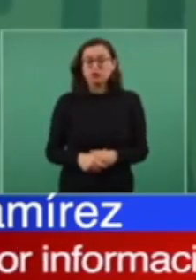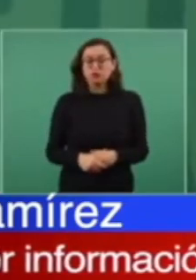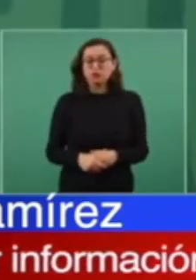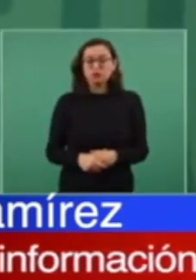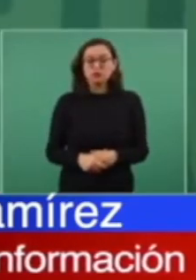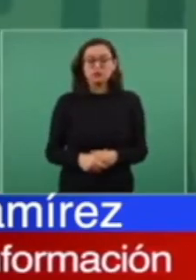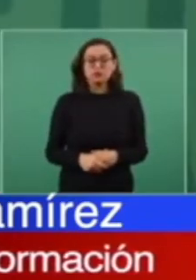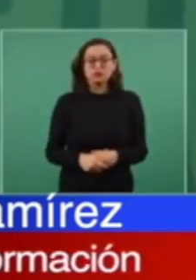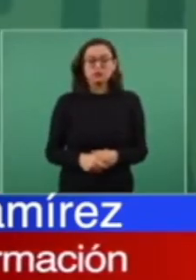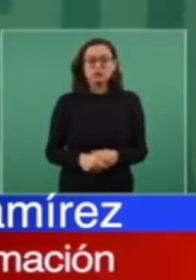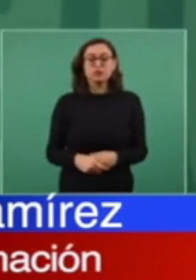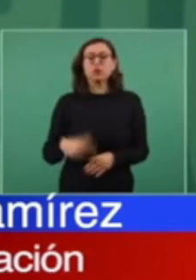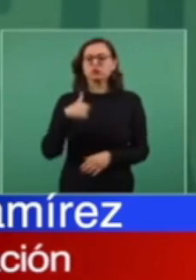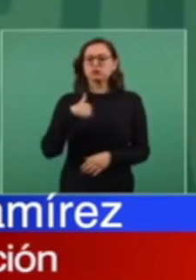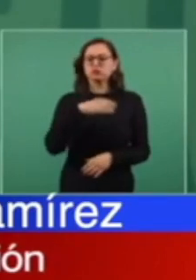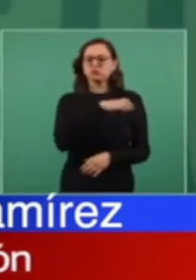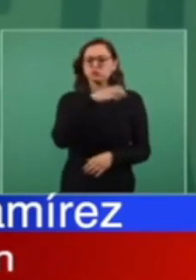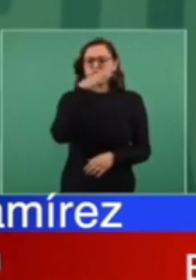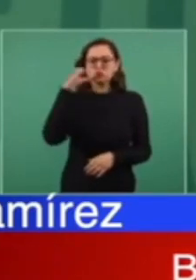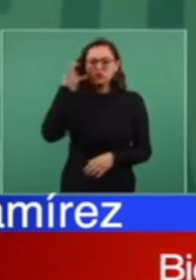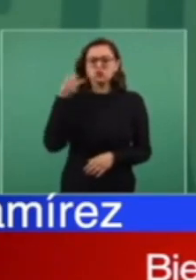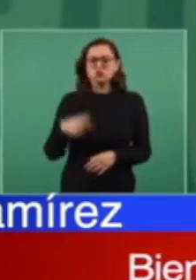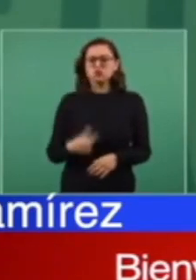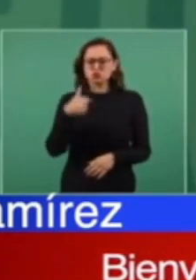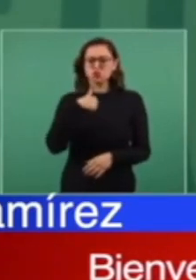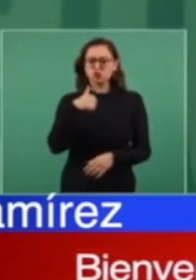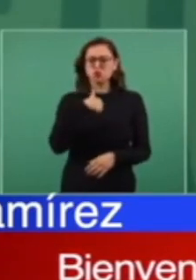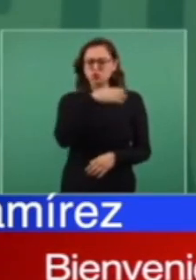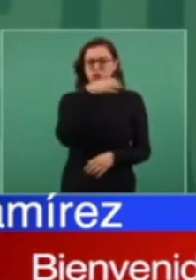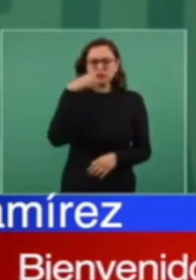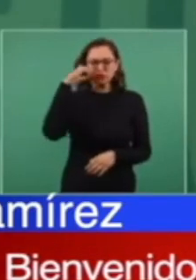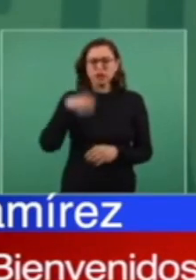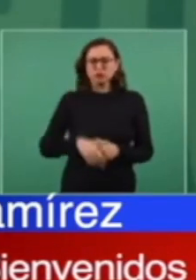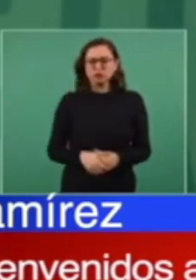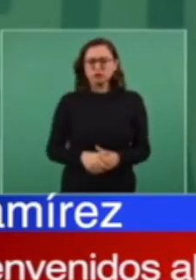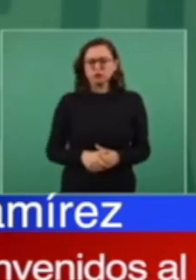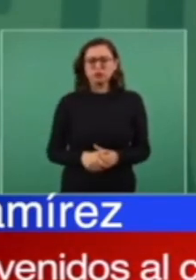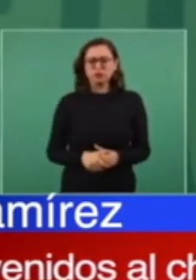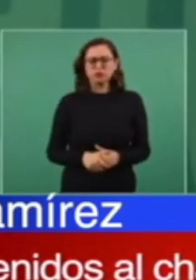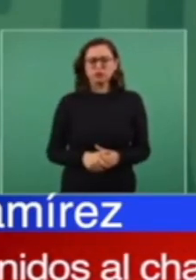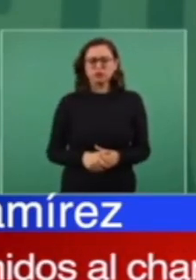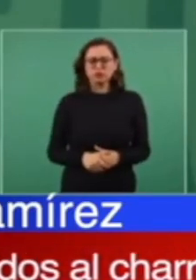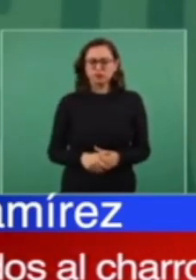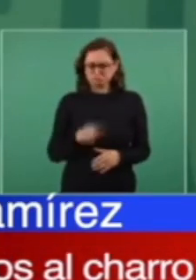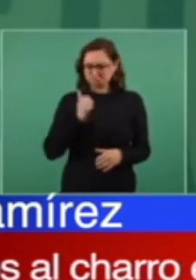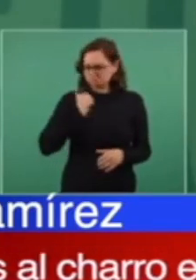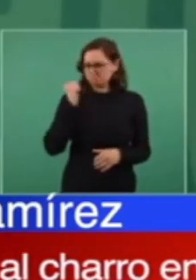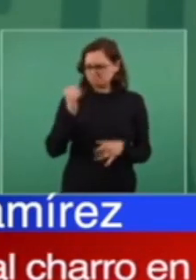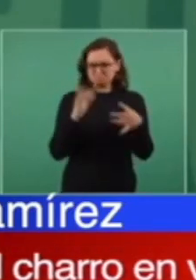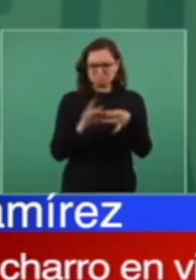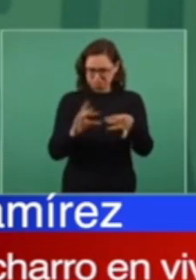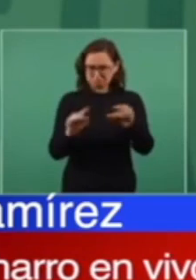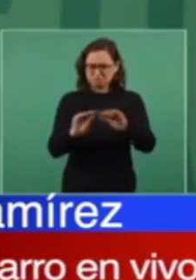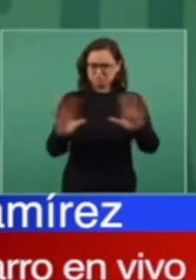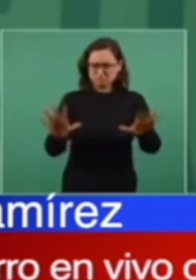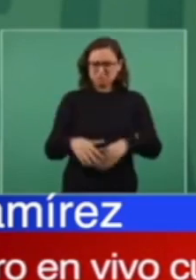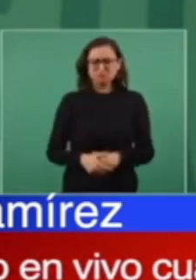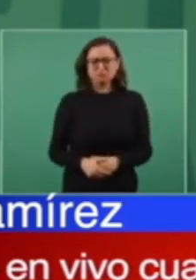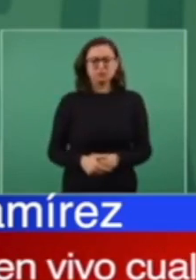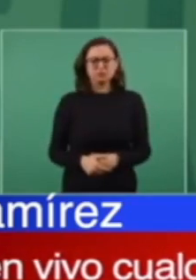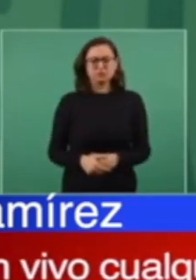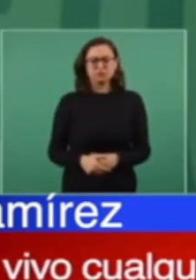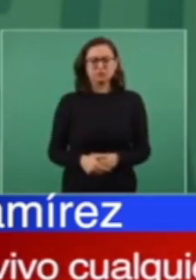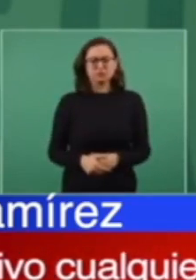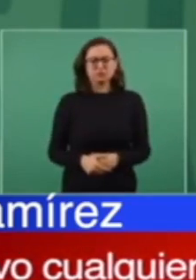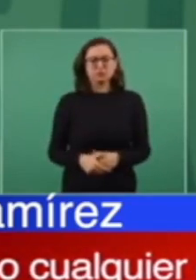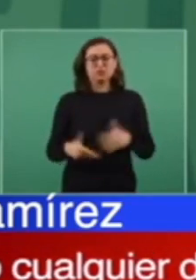quiero también aclararlo. Hay en la Iglesia Evangélica